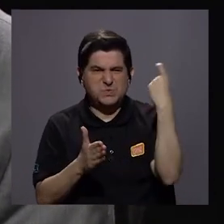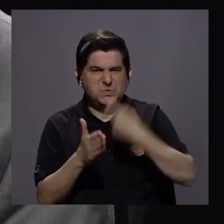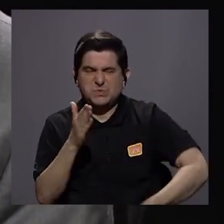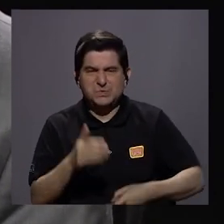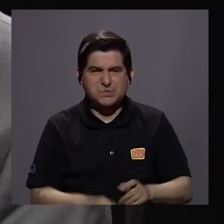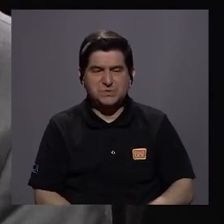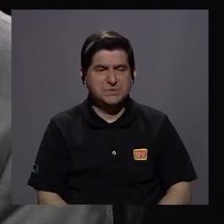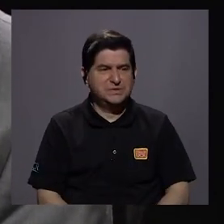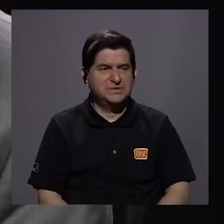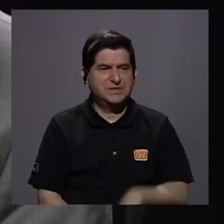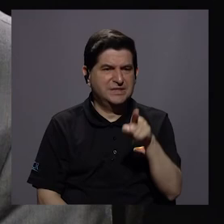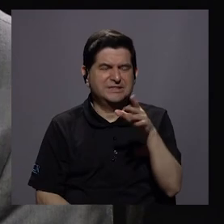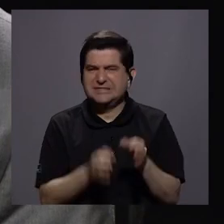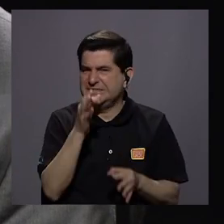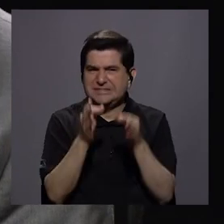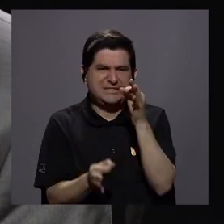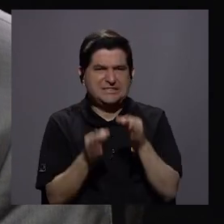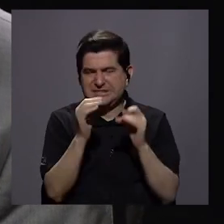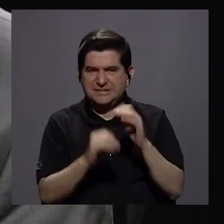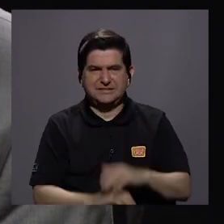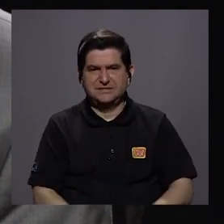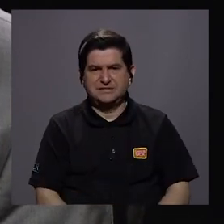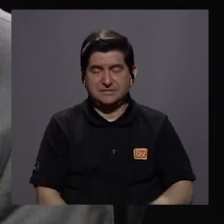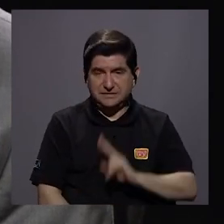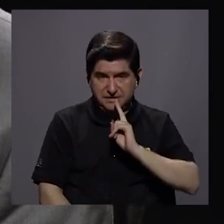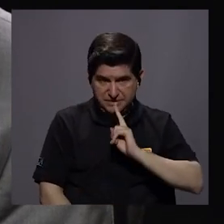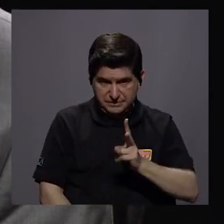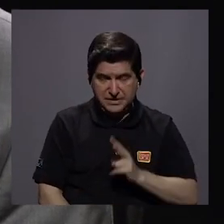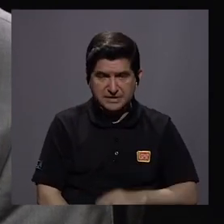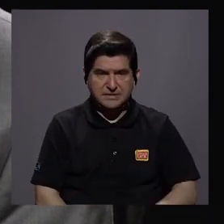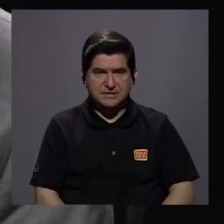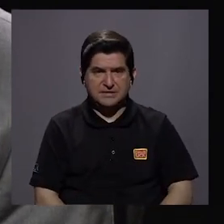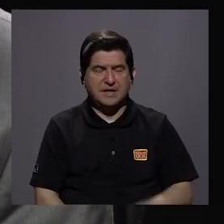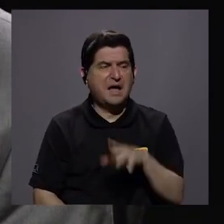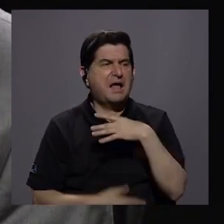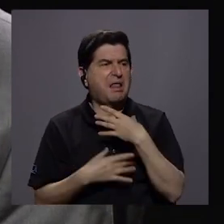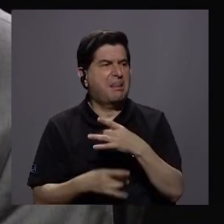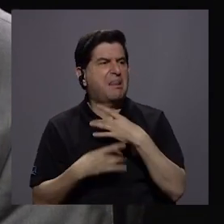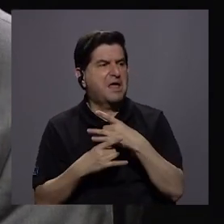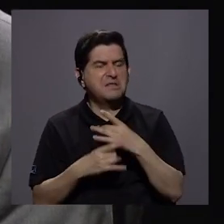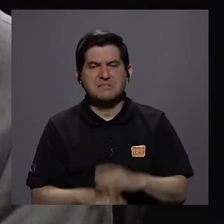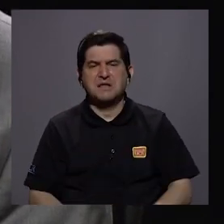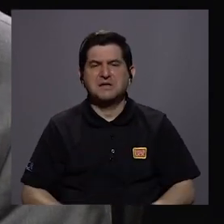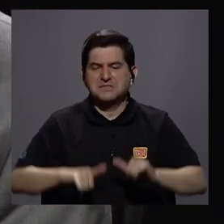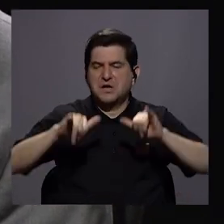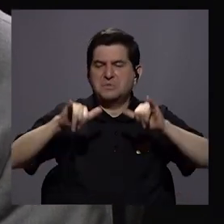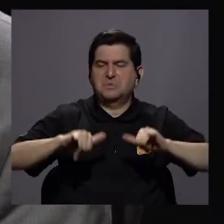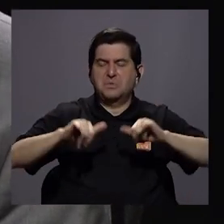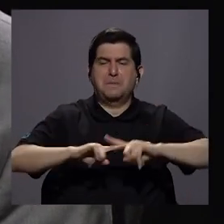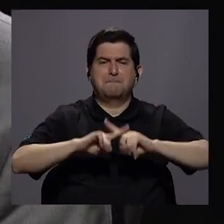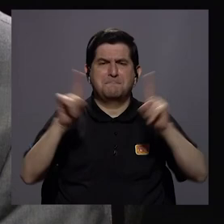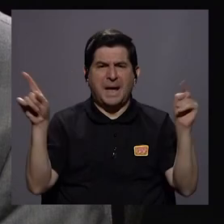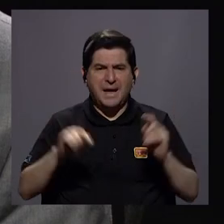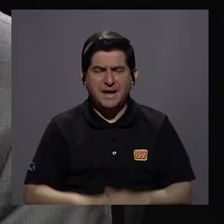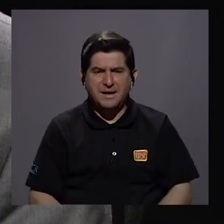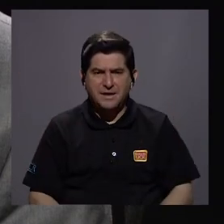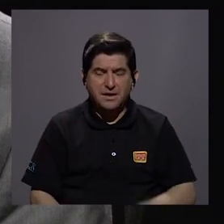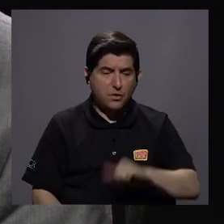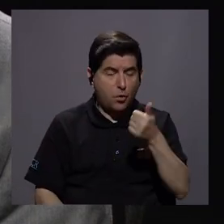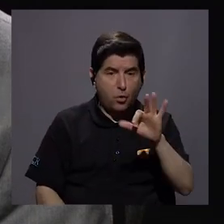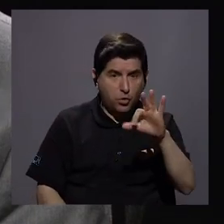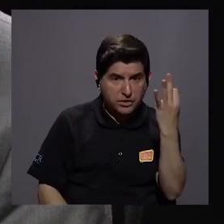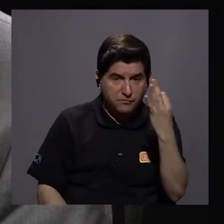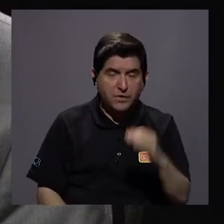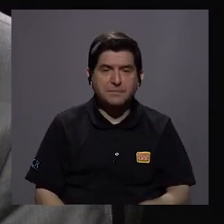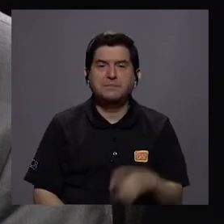muy injusto, porque realmente le interesa sostenibilidad, pero hay que considerar... Hay otras